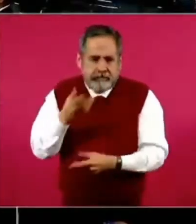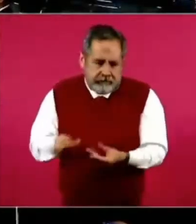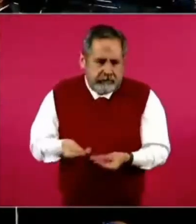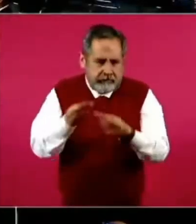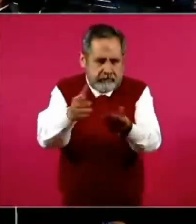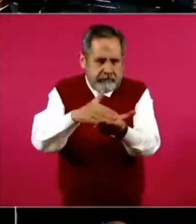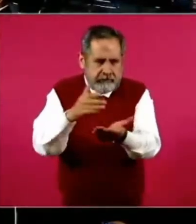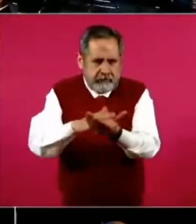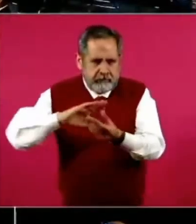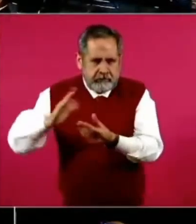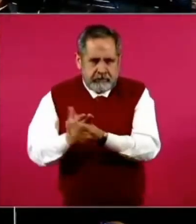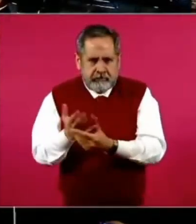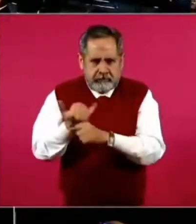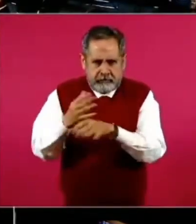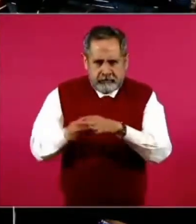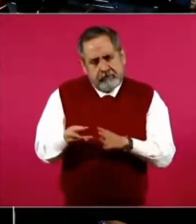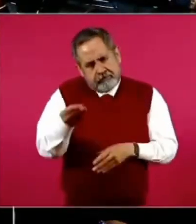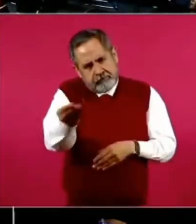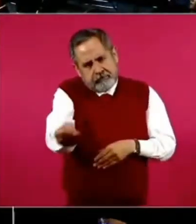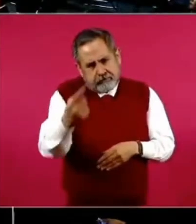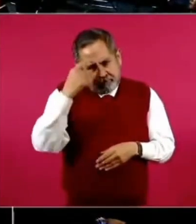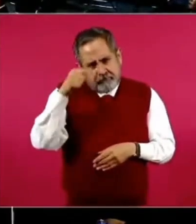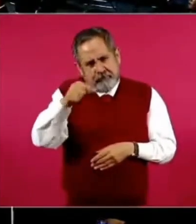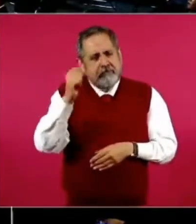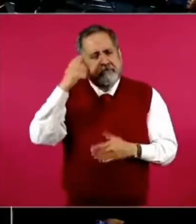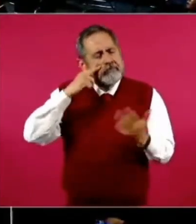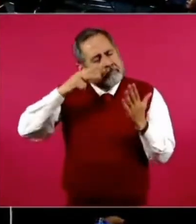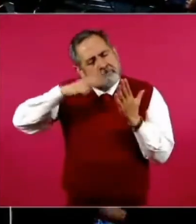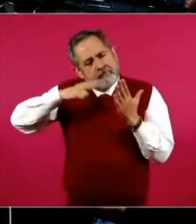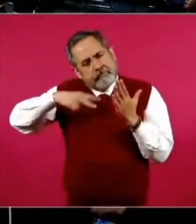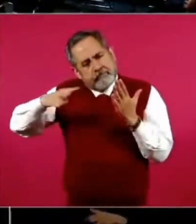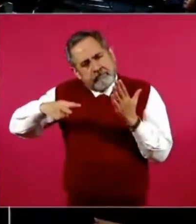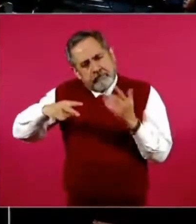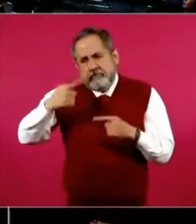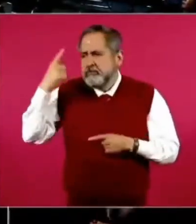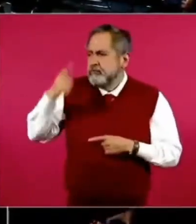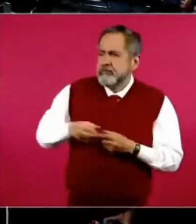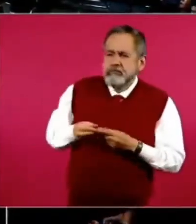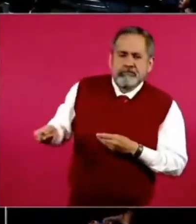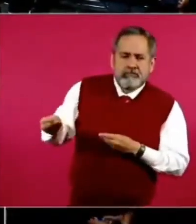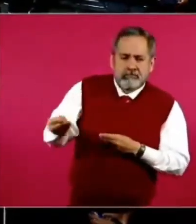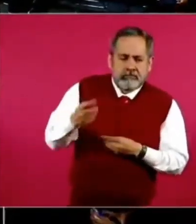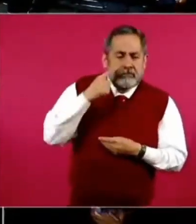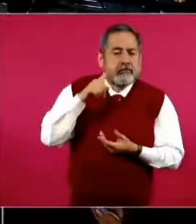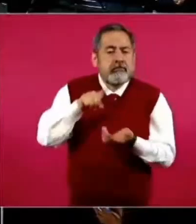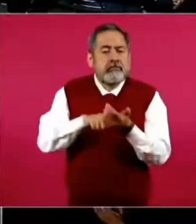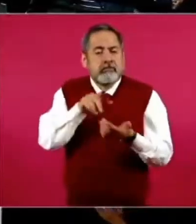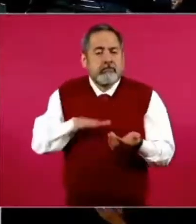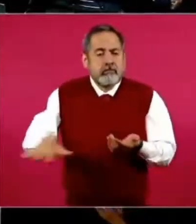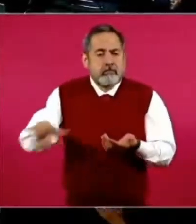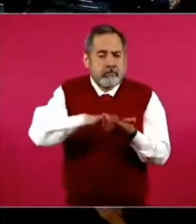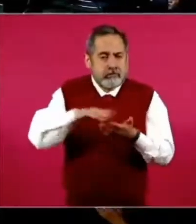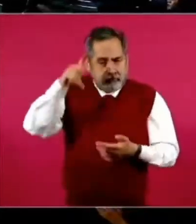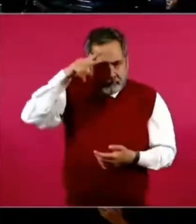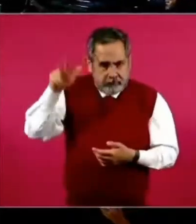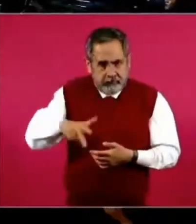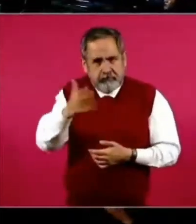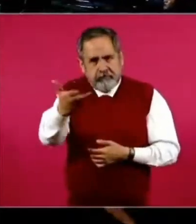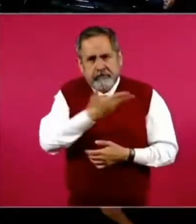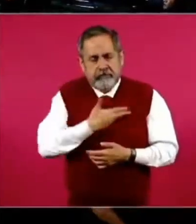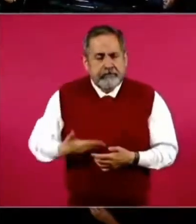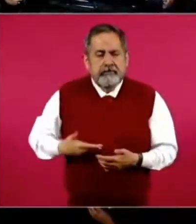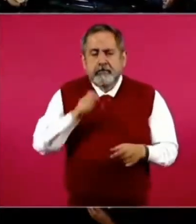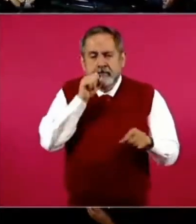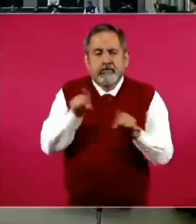dejo la información para que me haga usted favor de dar las indicaciones necesarias. Es ahí en Hidalgo, por favor, presidente, y